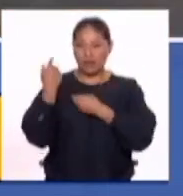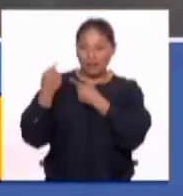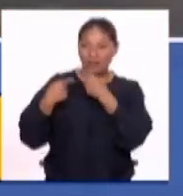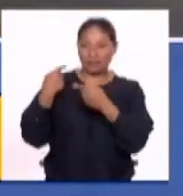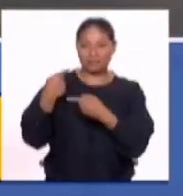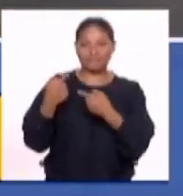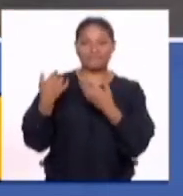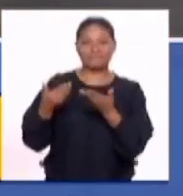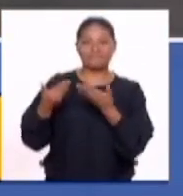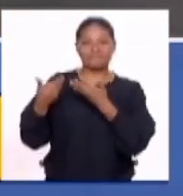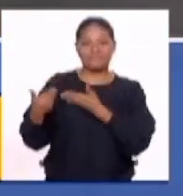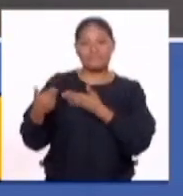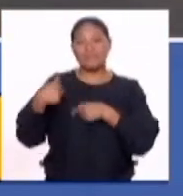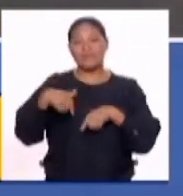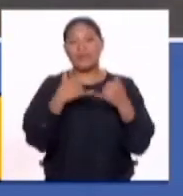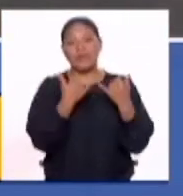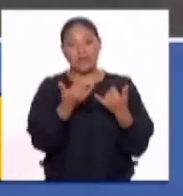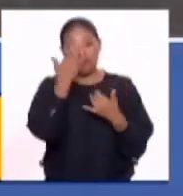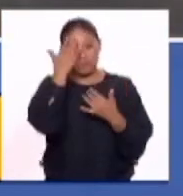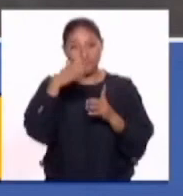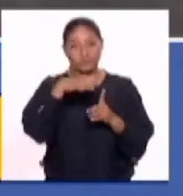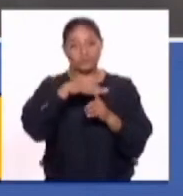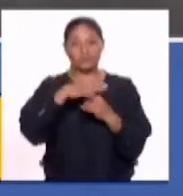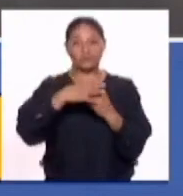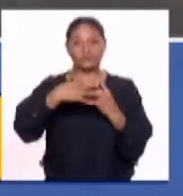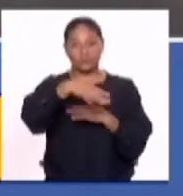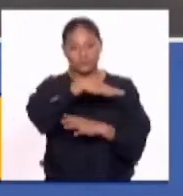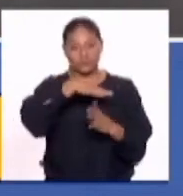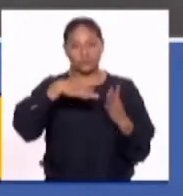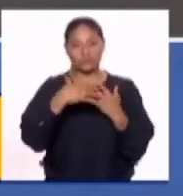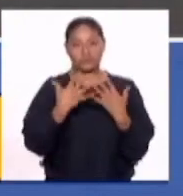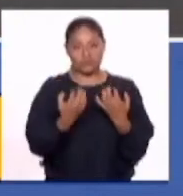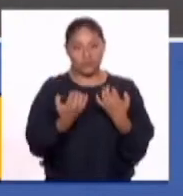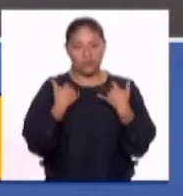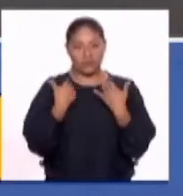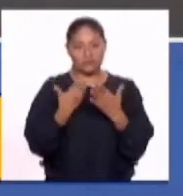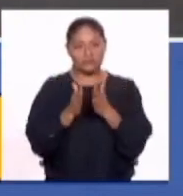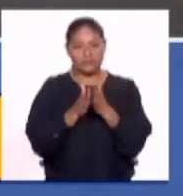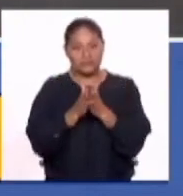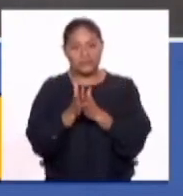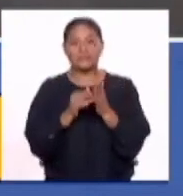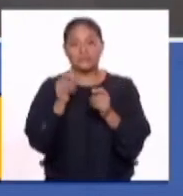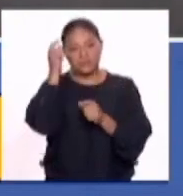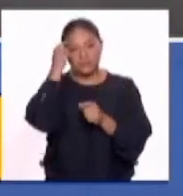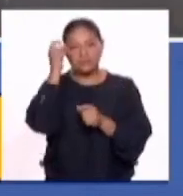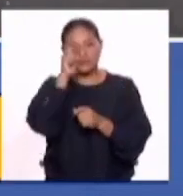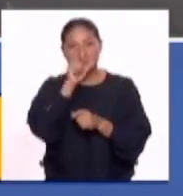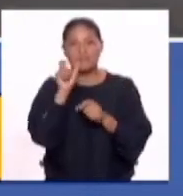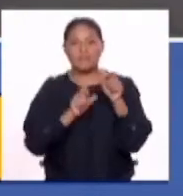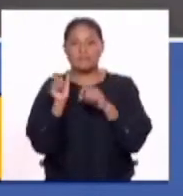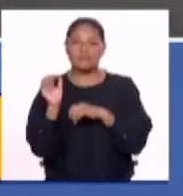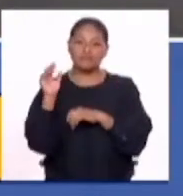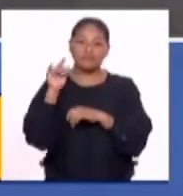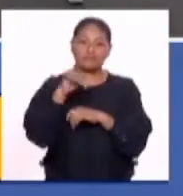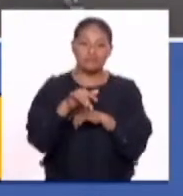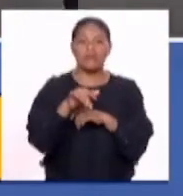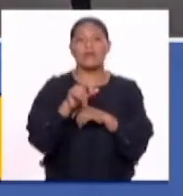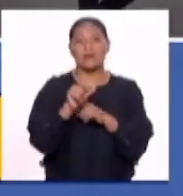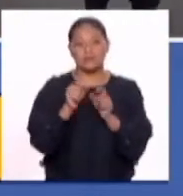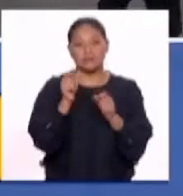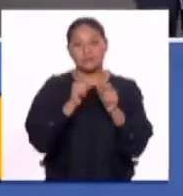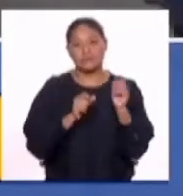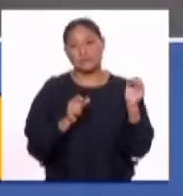esta situación, no solo la situación que vivimos, que por lo demás es una crisis migratoria que tiene efectos